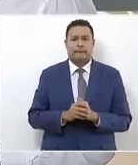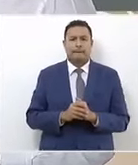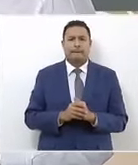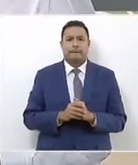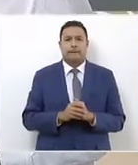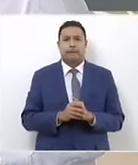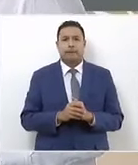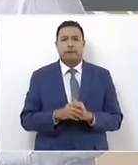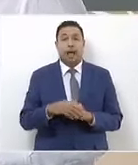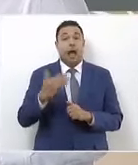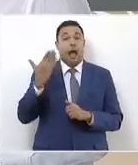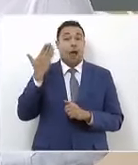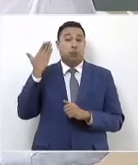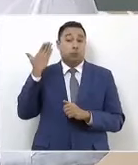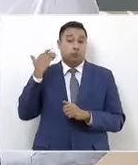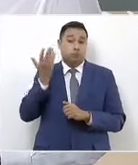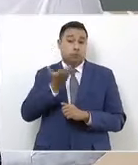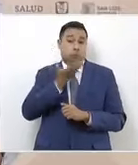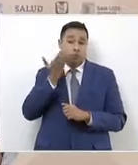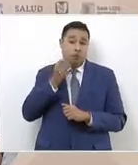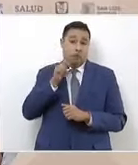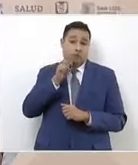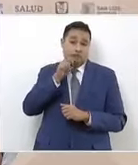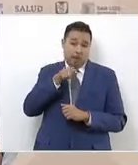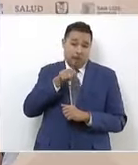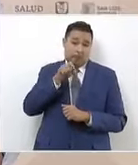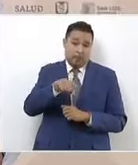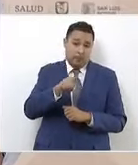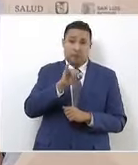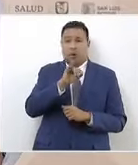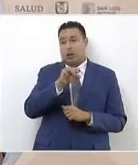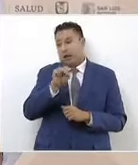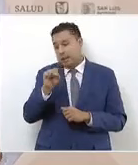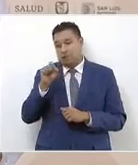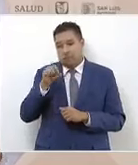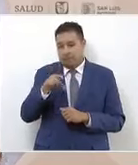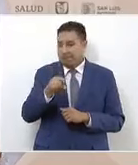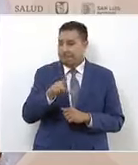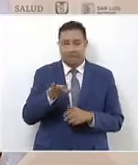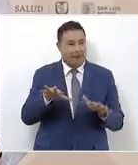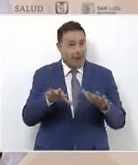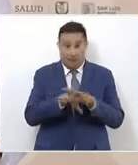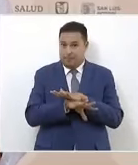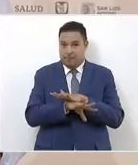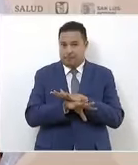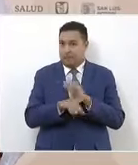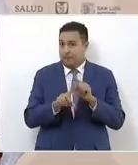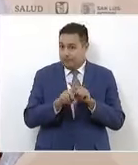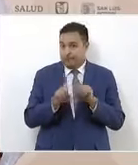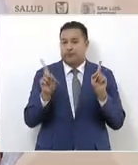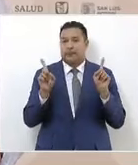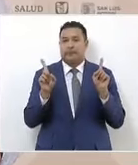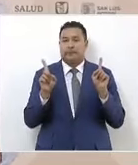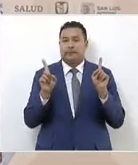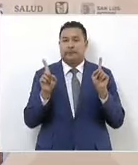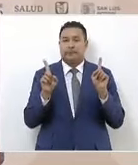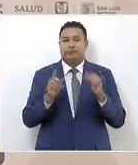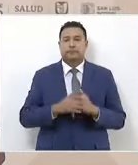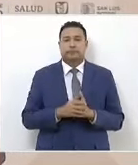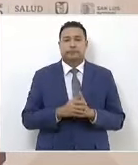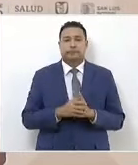el régimen ordinario del seguro, es pues un sistema